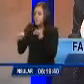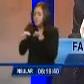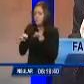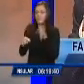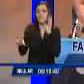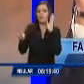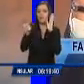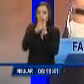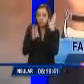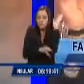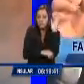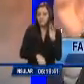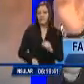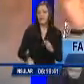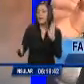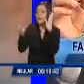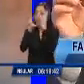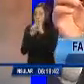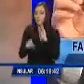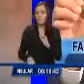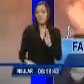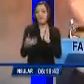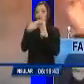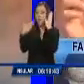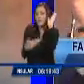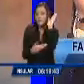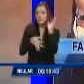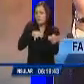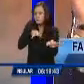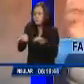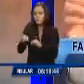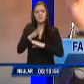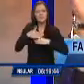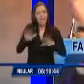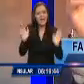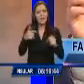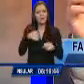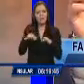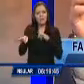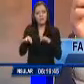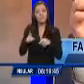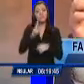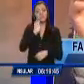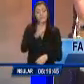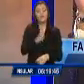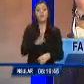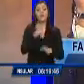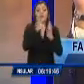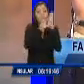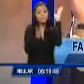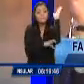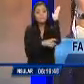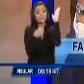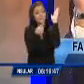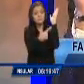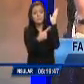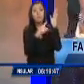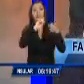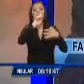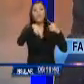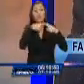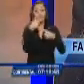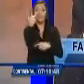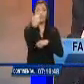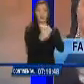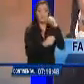constitucionales. La Constitución señala que la renovación parcial se realiza cada